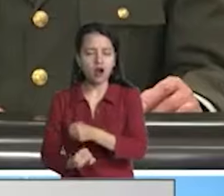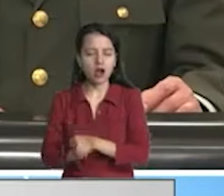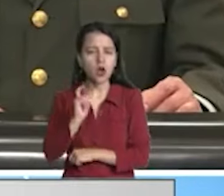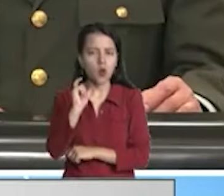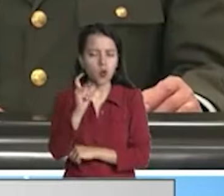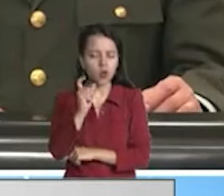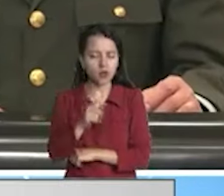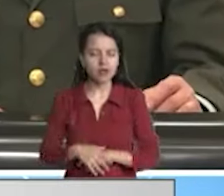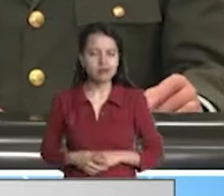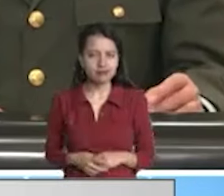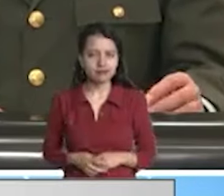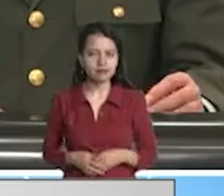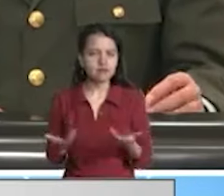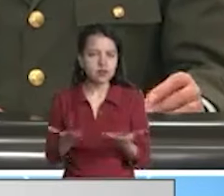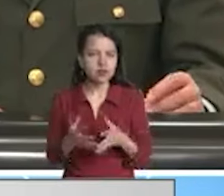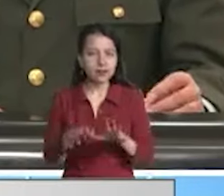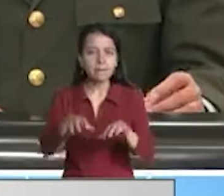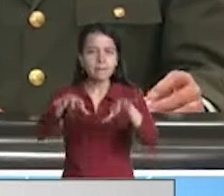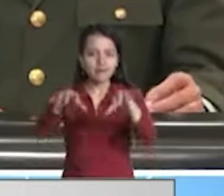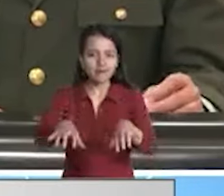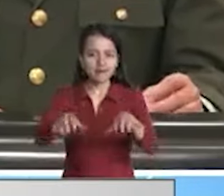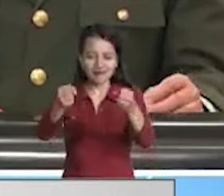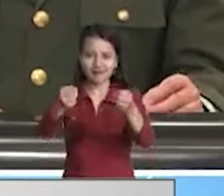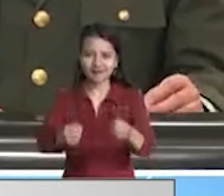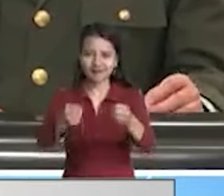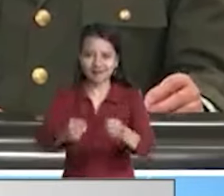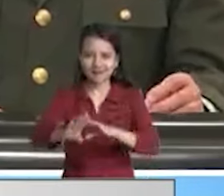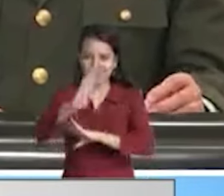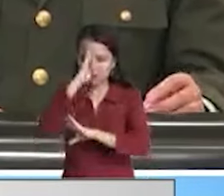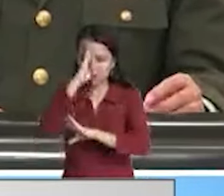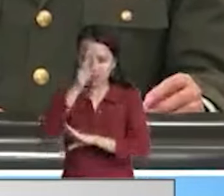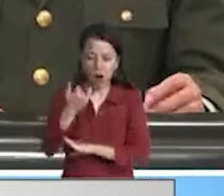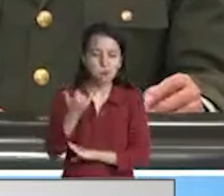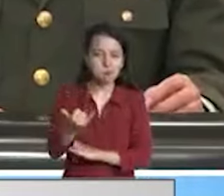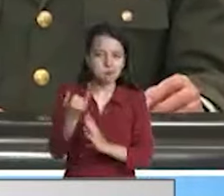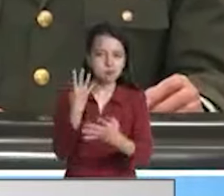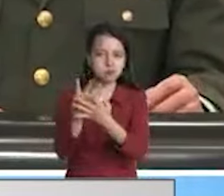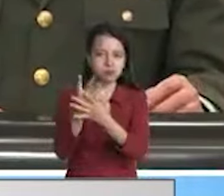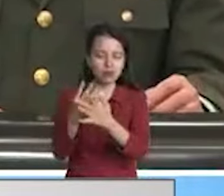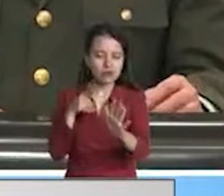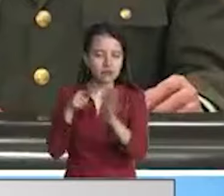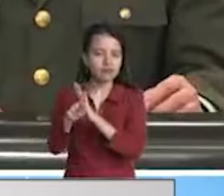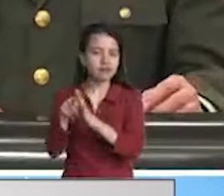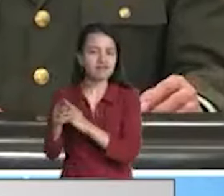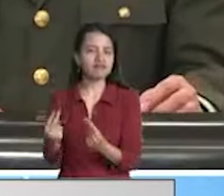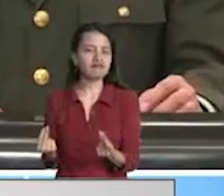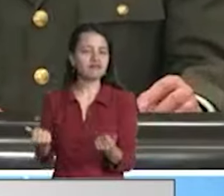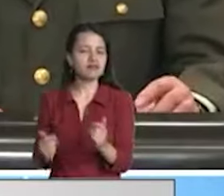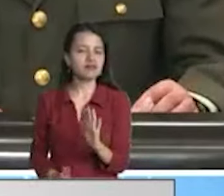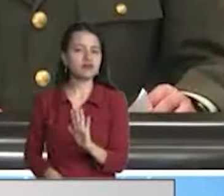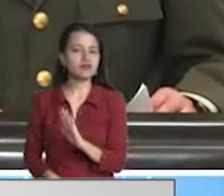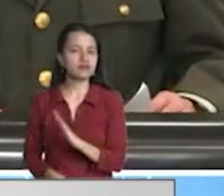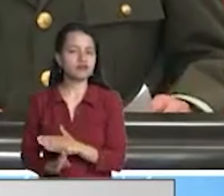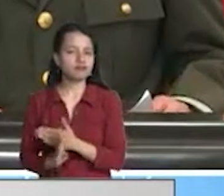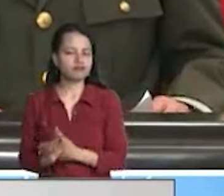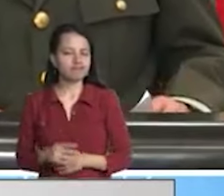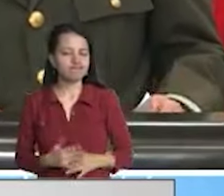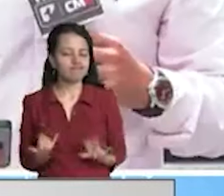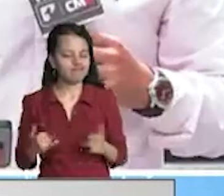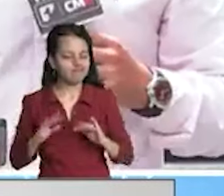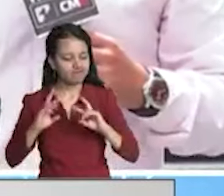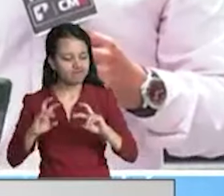Cúcuta, en la estación donde los hechos ocurrieron, que facilitaron o permitieron la fuga, pero ya entra en la etapa de